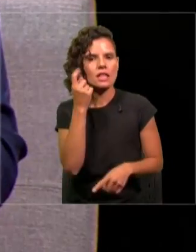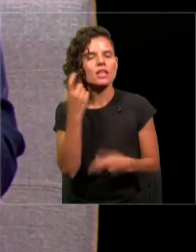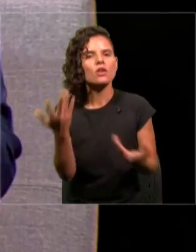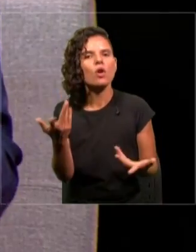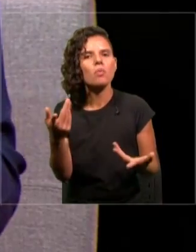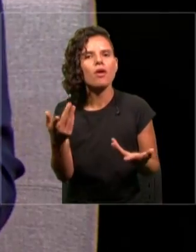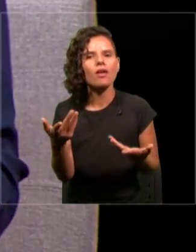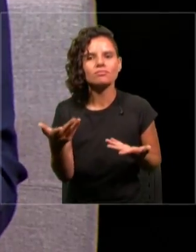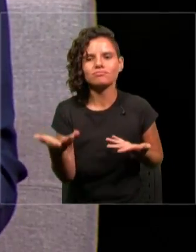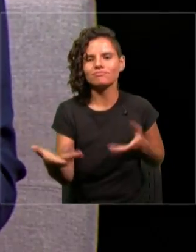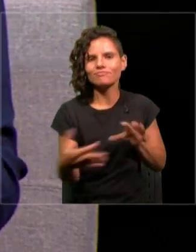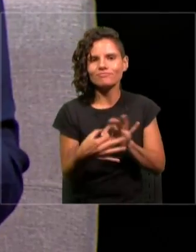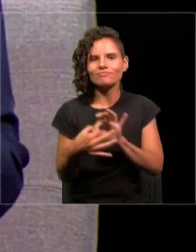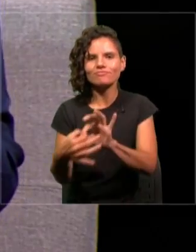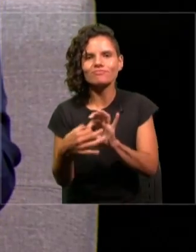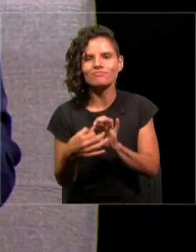que